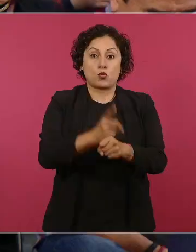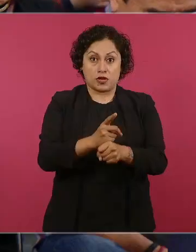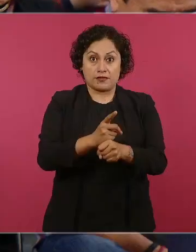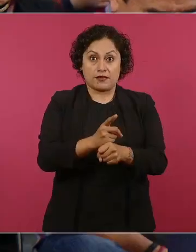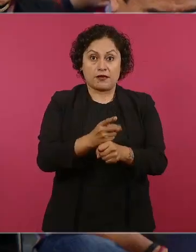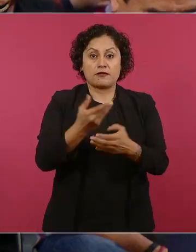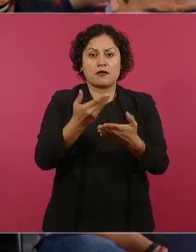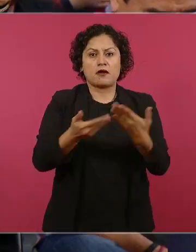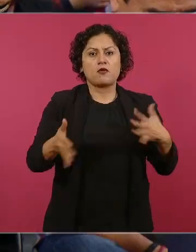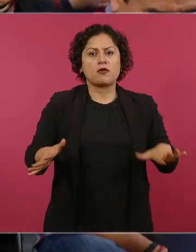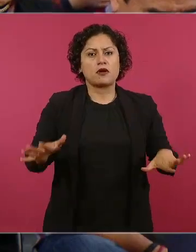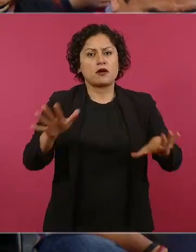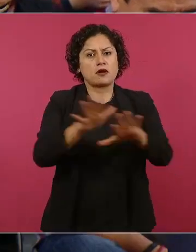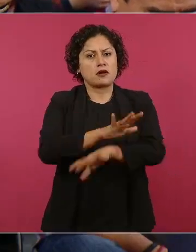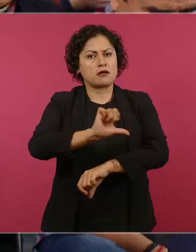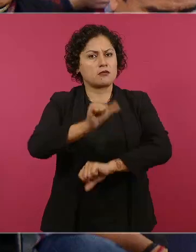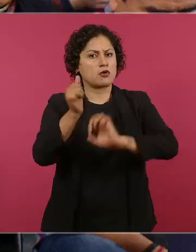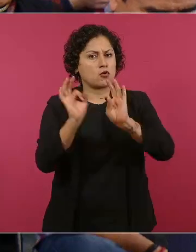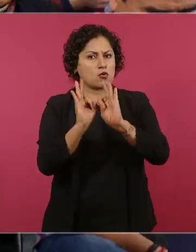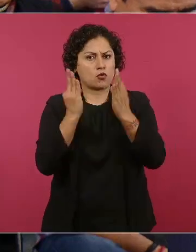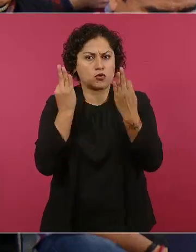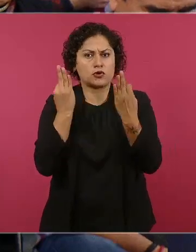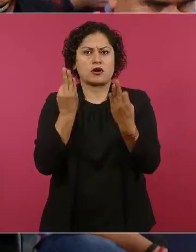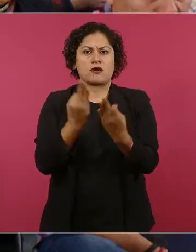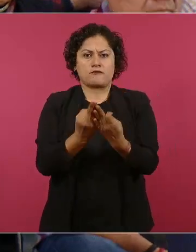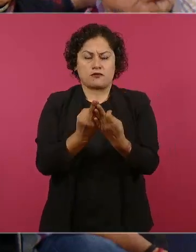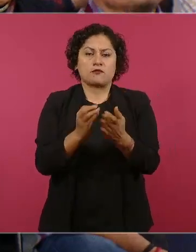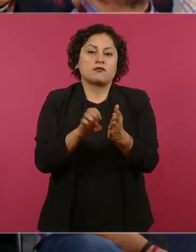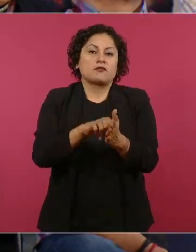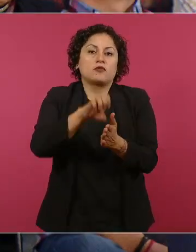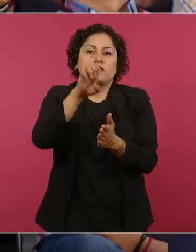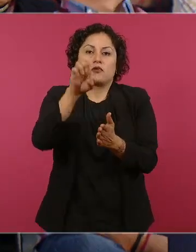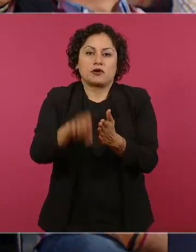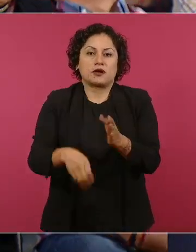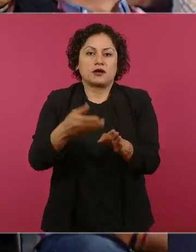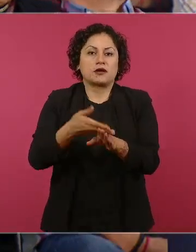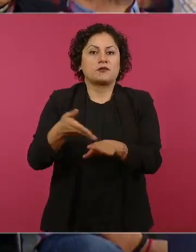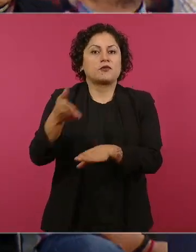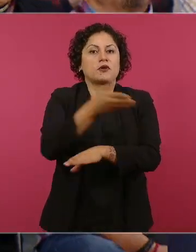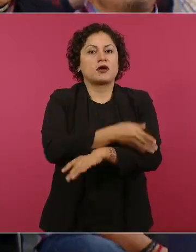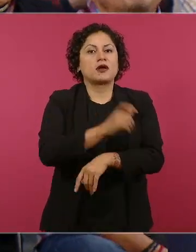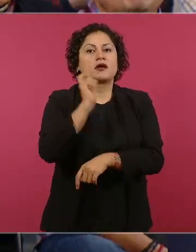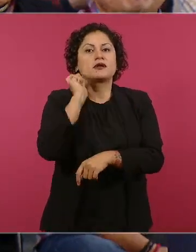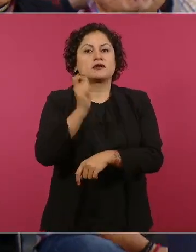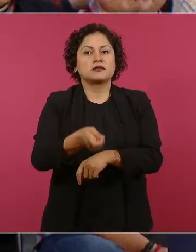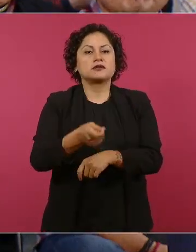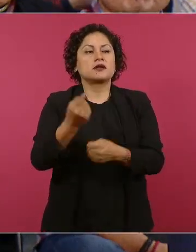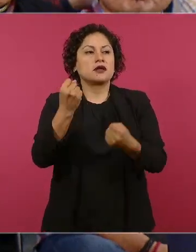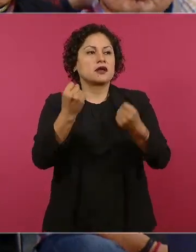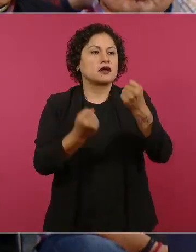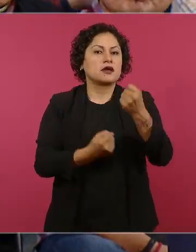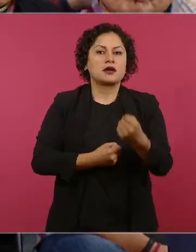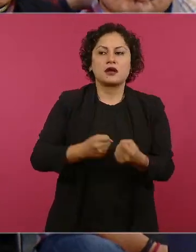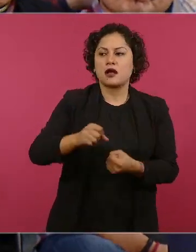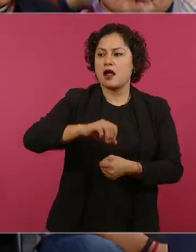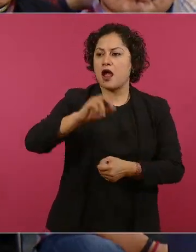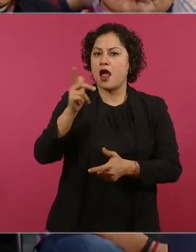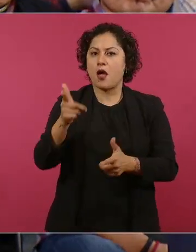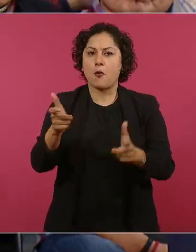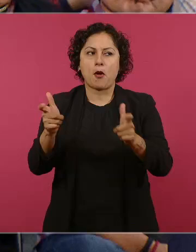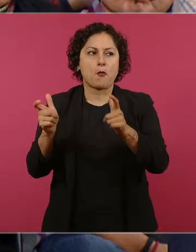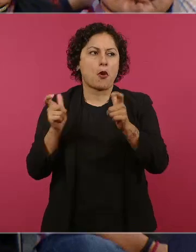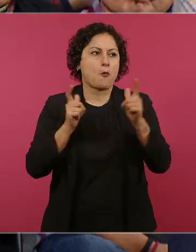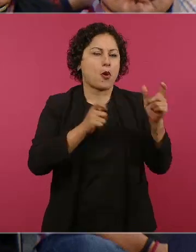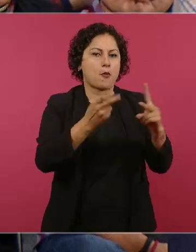muy distinta. Ya no se utilizan estas caravanas de la muerte, ya no se reprime desde